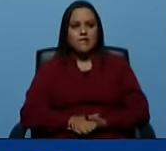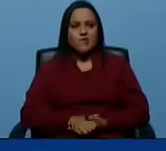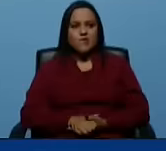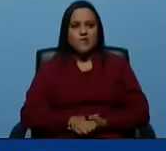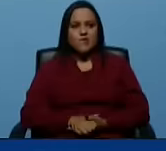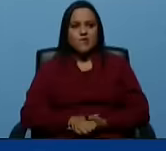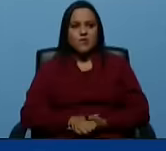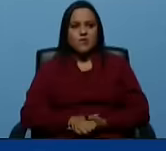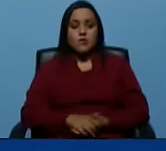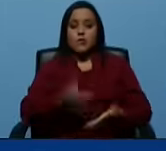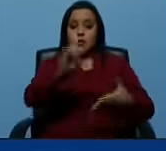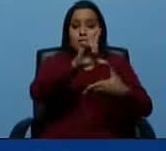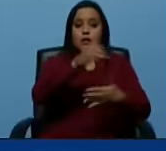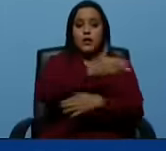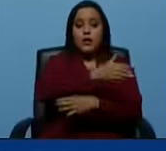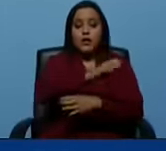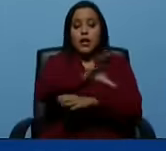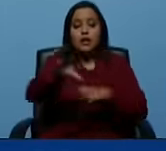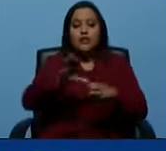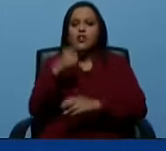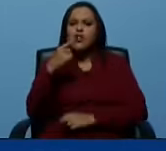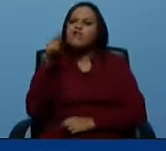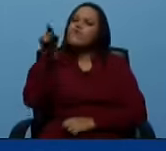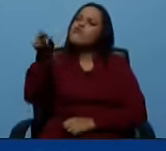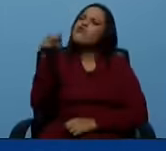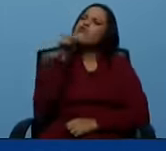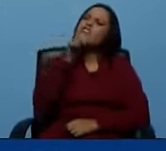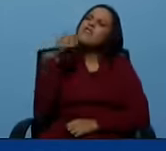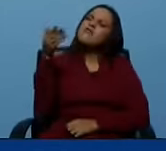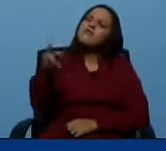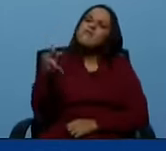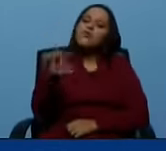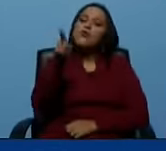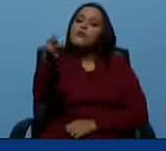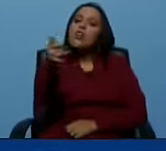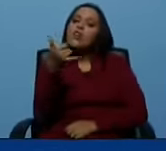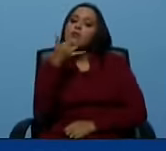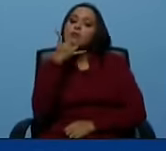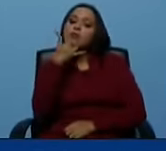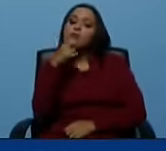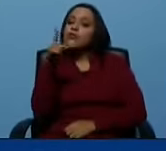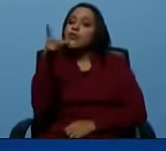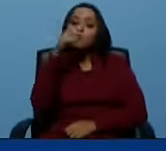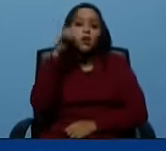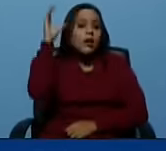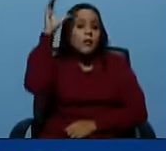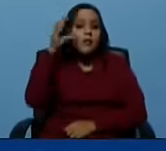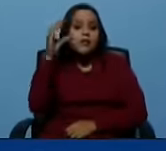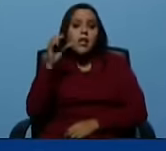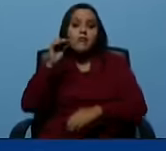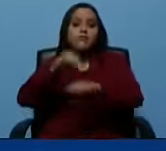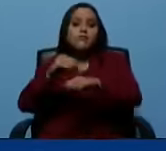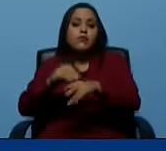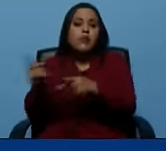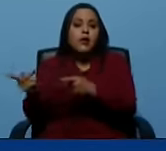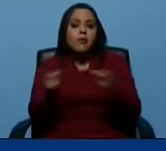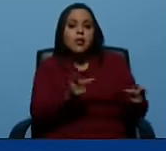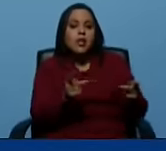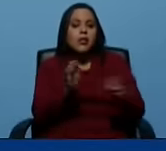Unánimemente América Latina y el Caribe le dijeron: ¿quién es usted, compadre? Usted se equivocó, usted no tiene facultad para convocar cumbre.